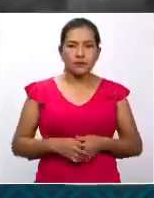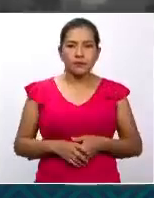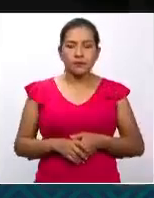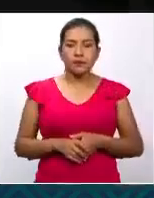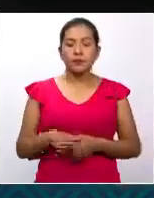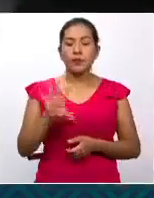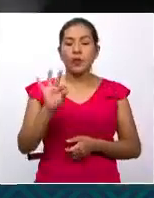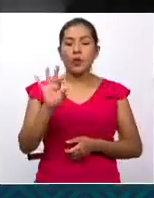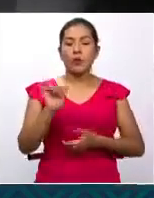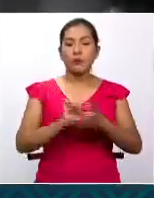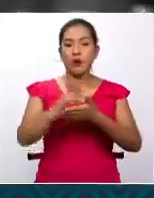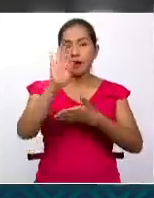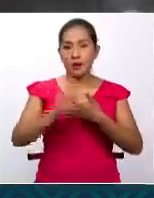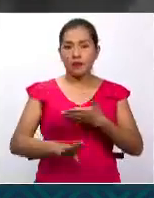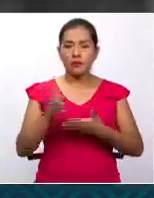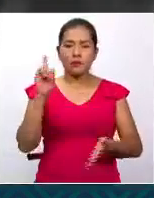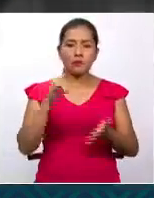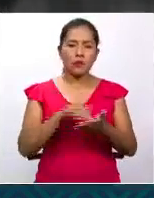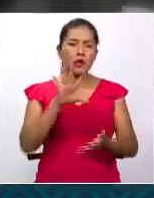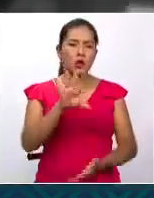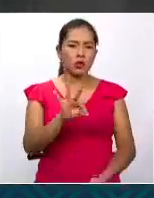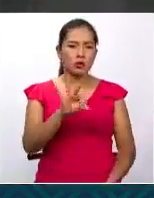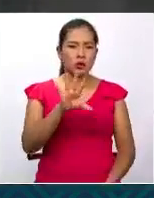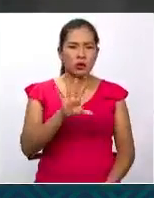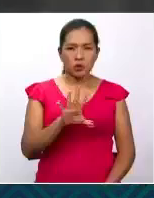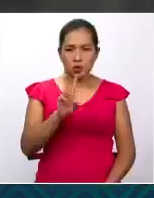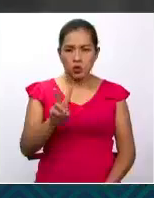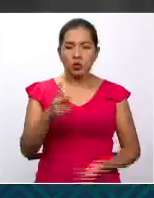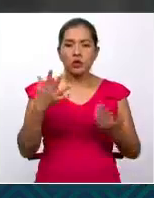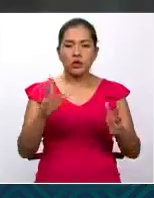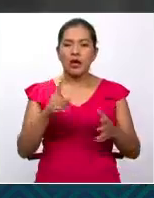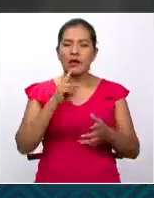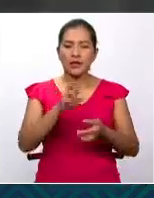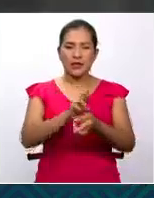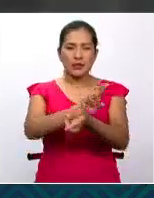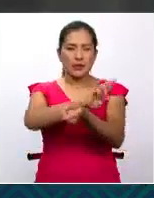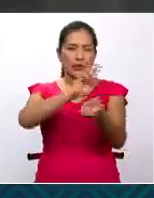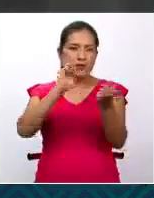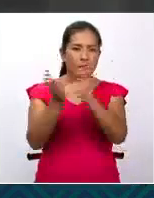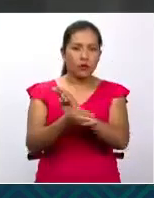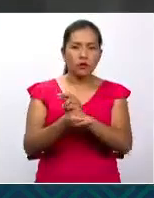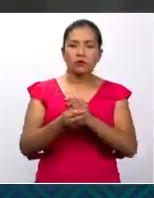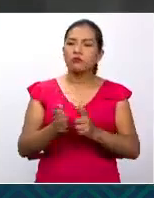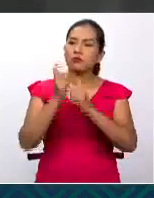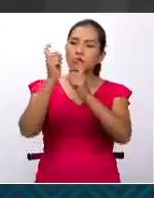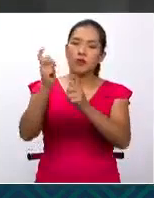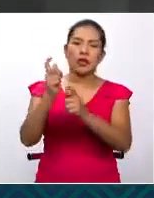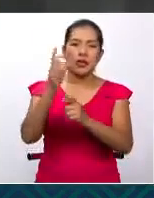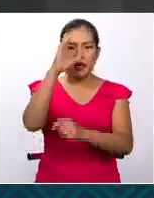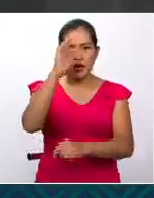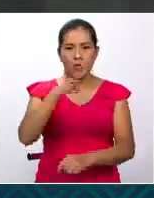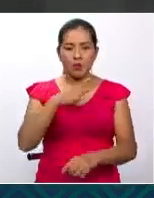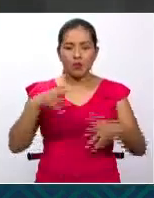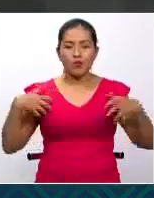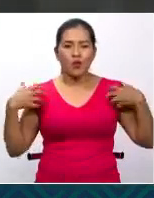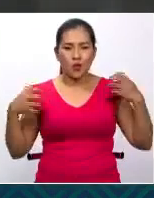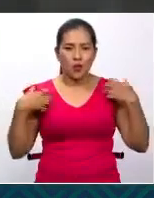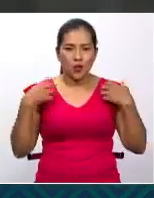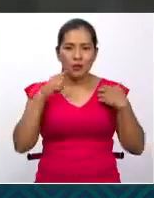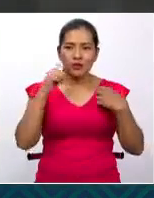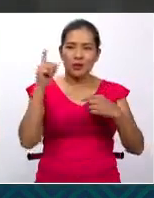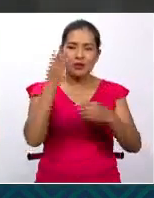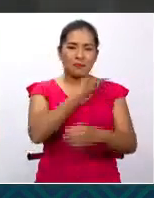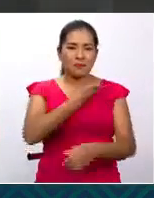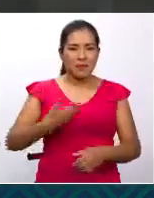El 9 de abril de la gestión 1952 se produjo la revolución que llevó al poder a Paz Estenssoro. Los fabriles, mineros y policías tomaron La